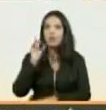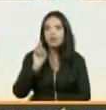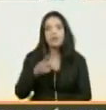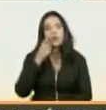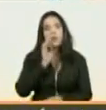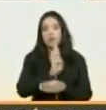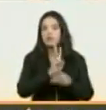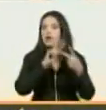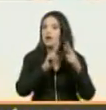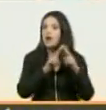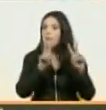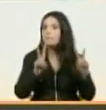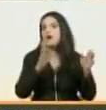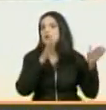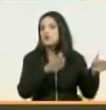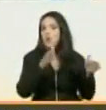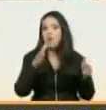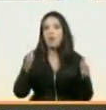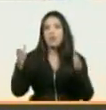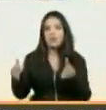preservación del orden. Y no puede.